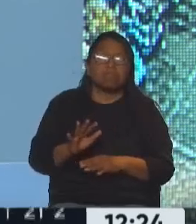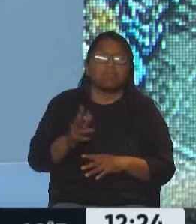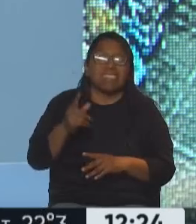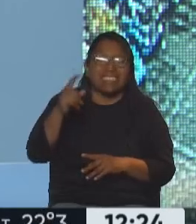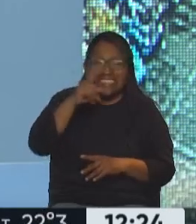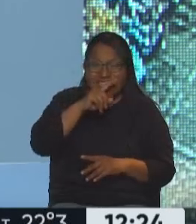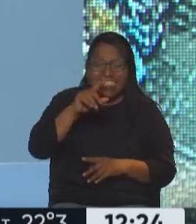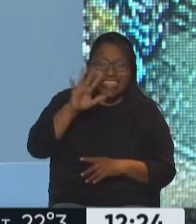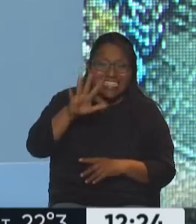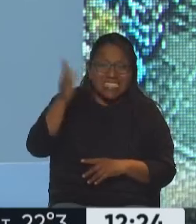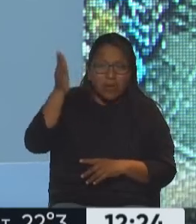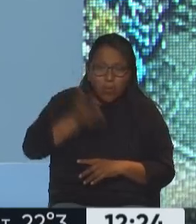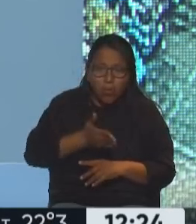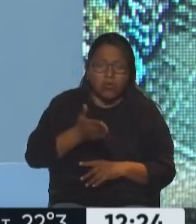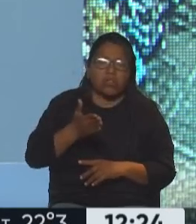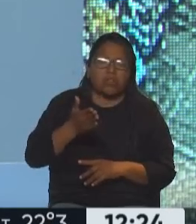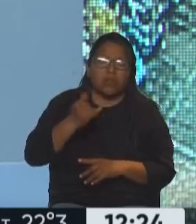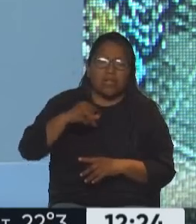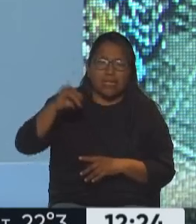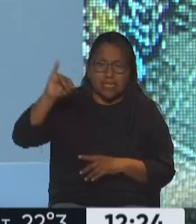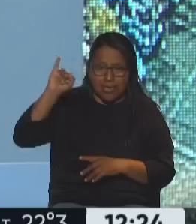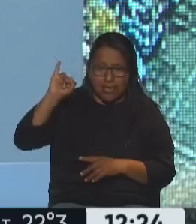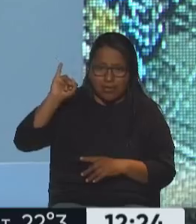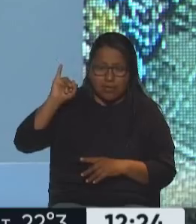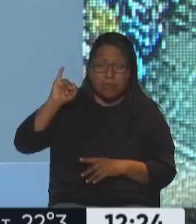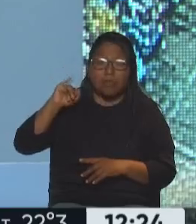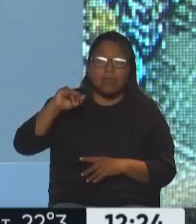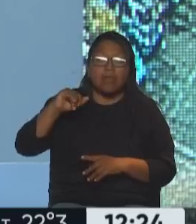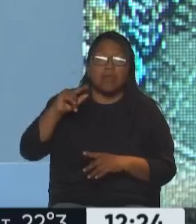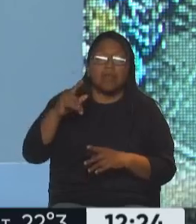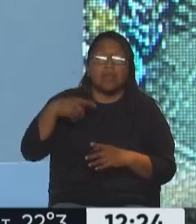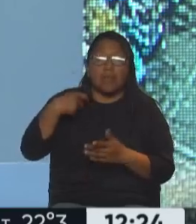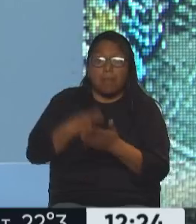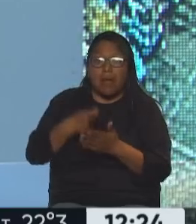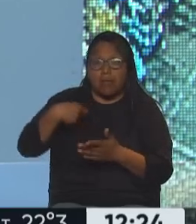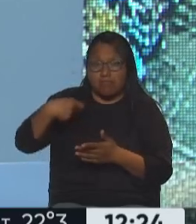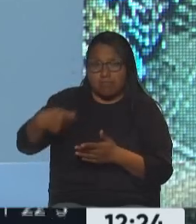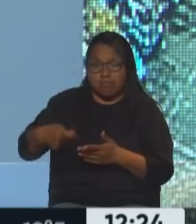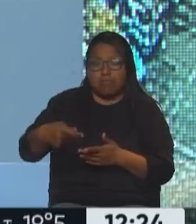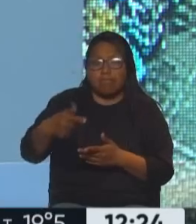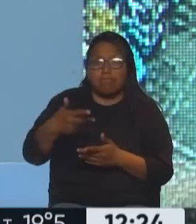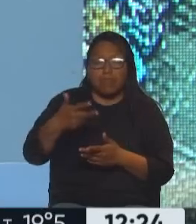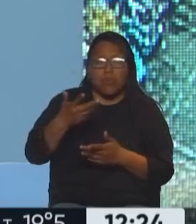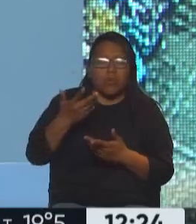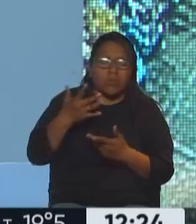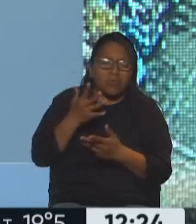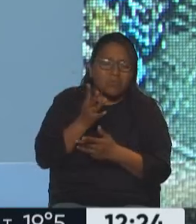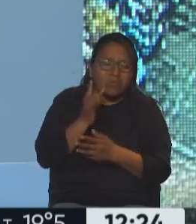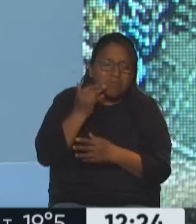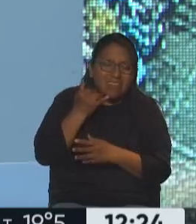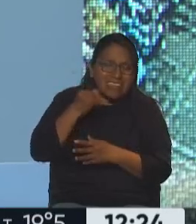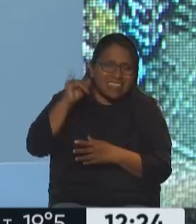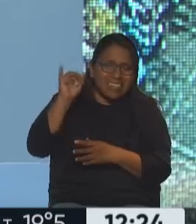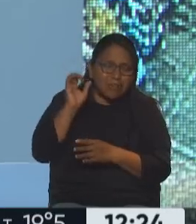al 75% la tasa de referencia, que es la tasa que pagan los plazos fijos. Una tasa, lo decíamos recién fuera del aire, una tasa muy